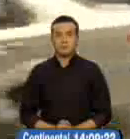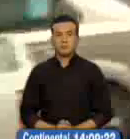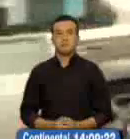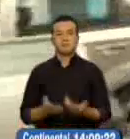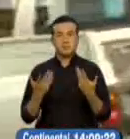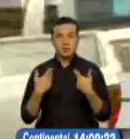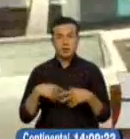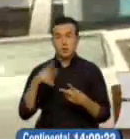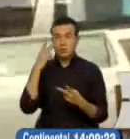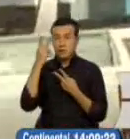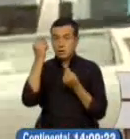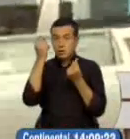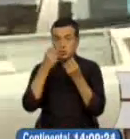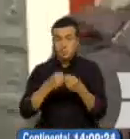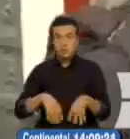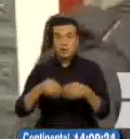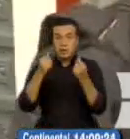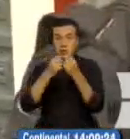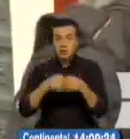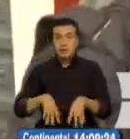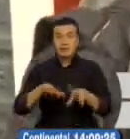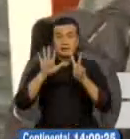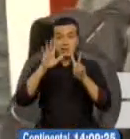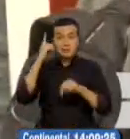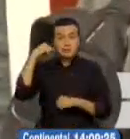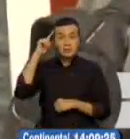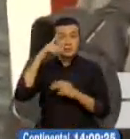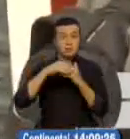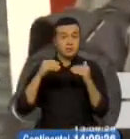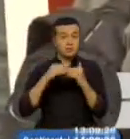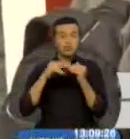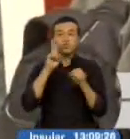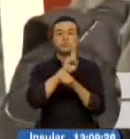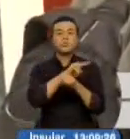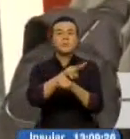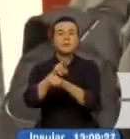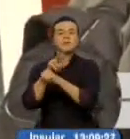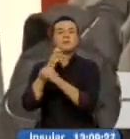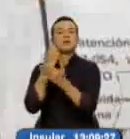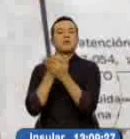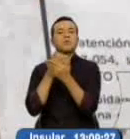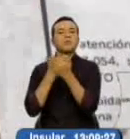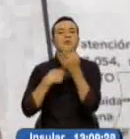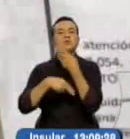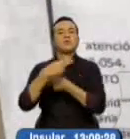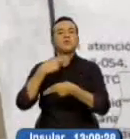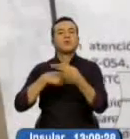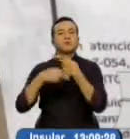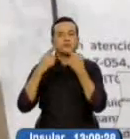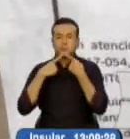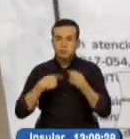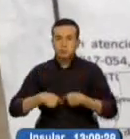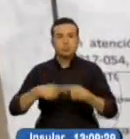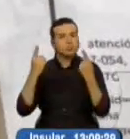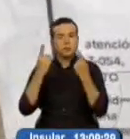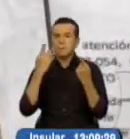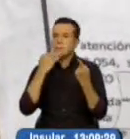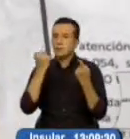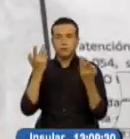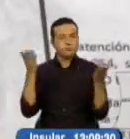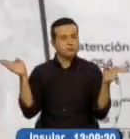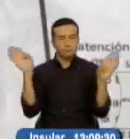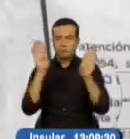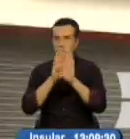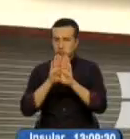Tras detectar pérdidas acumuladas por más de 7 millones de dólares, la Superintendencia de Economía Popular y Solidaria dispuso la liquidación forzosa